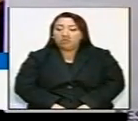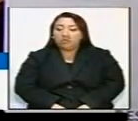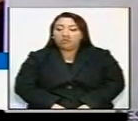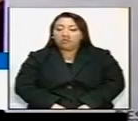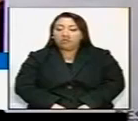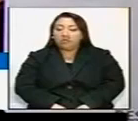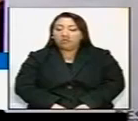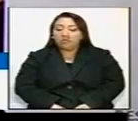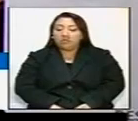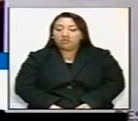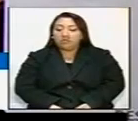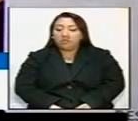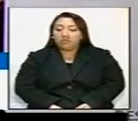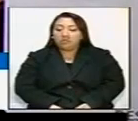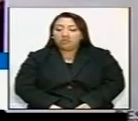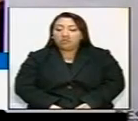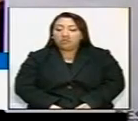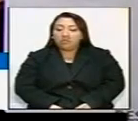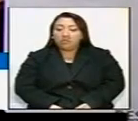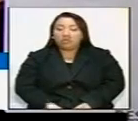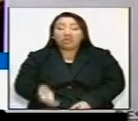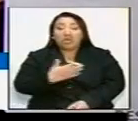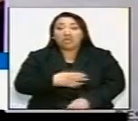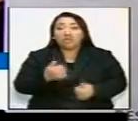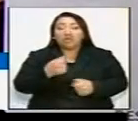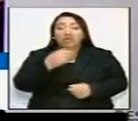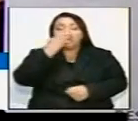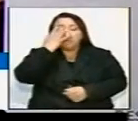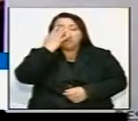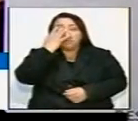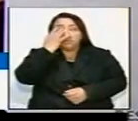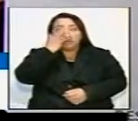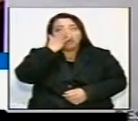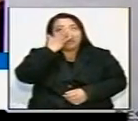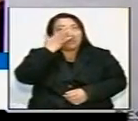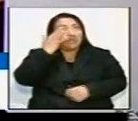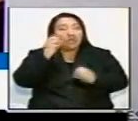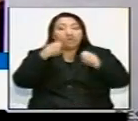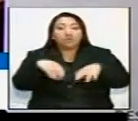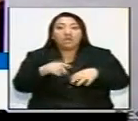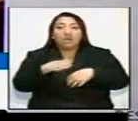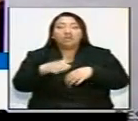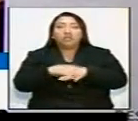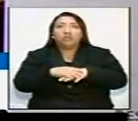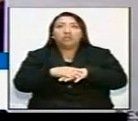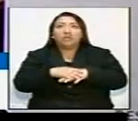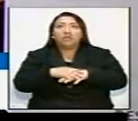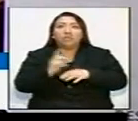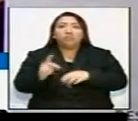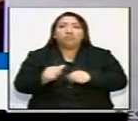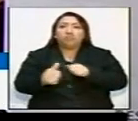del siglo XXI, Australia estaba número uno en el mundo en lo que era en el PBI per cápita.